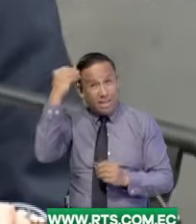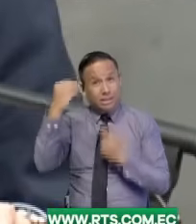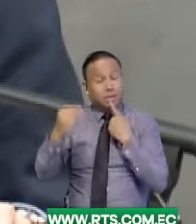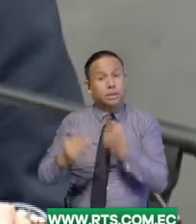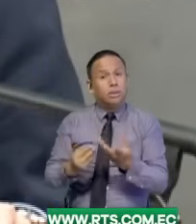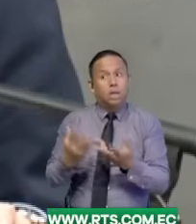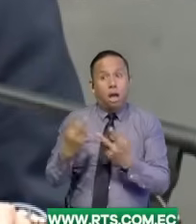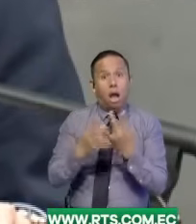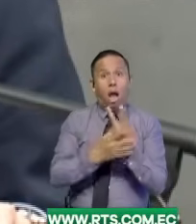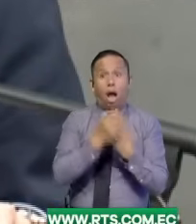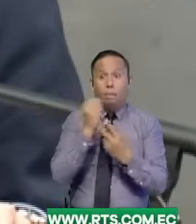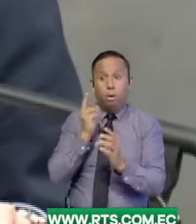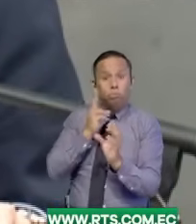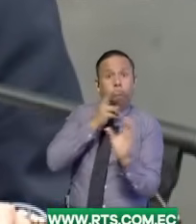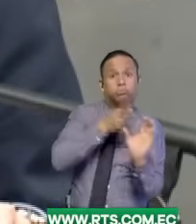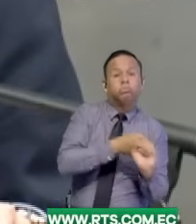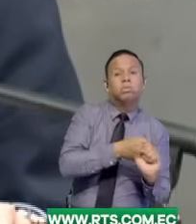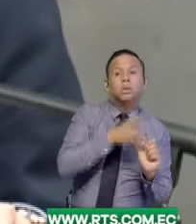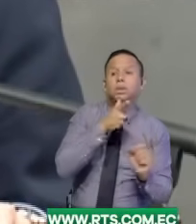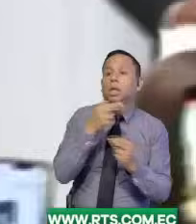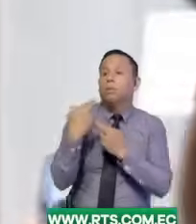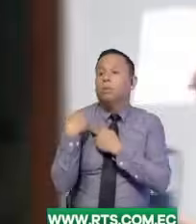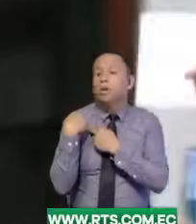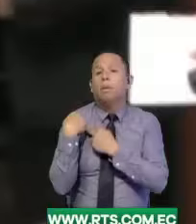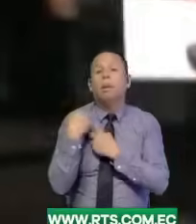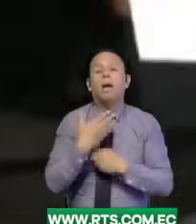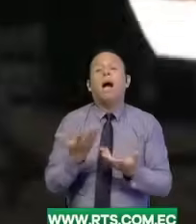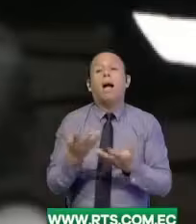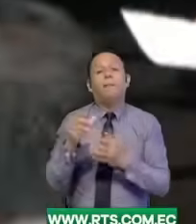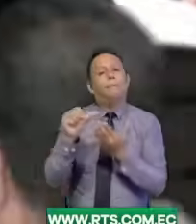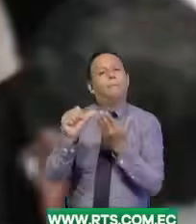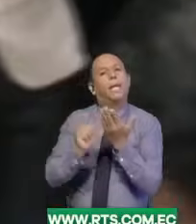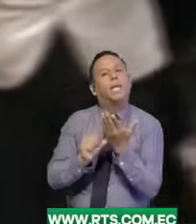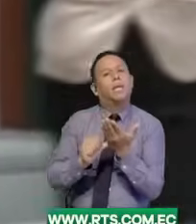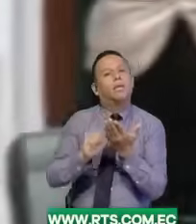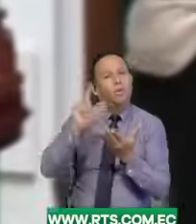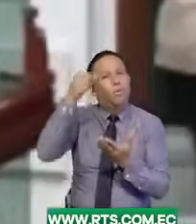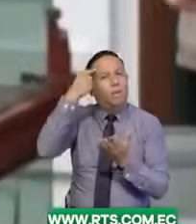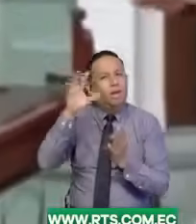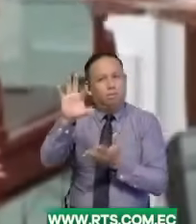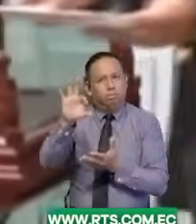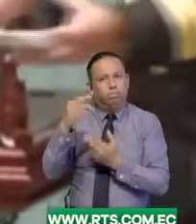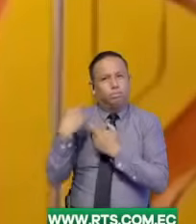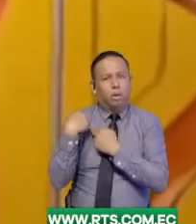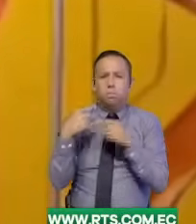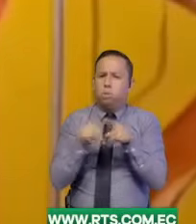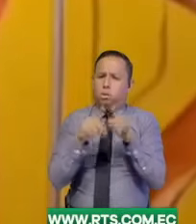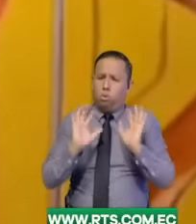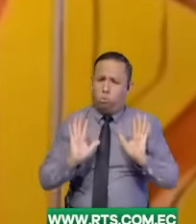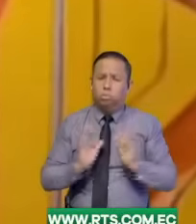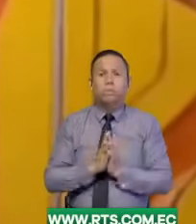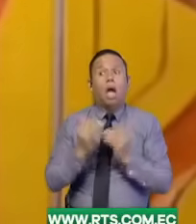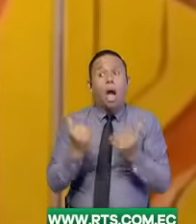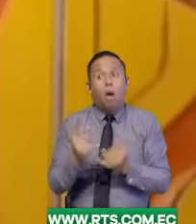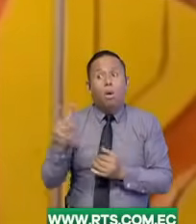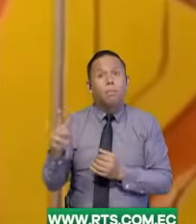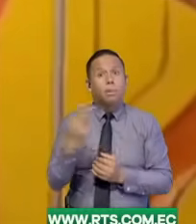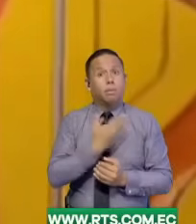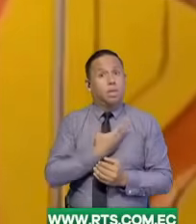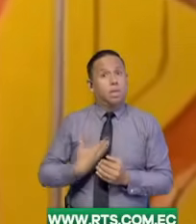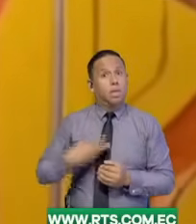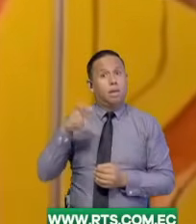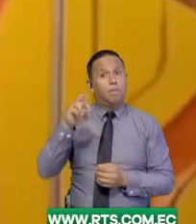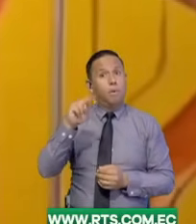encargaron la presidencia temporalmente a un ministro de Estado. Al parecer, entre los planes del régimen no está la vicepresidenta Verónica Abad. Así lo